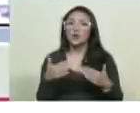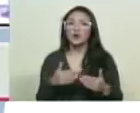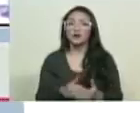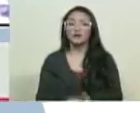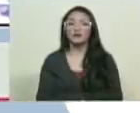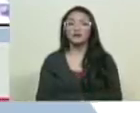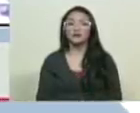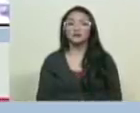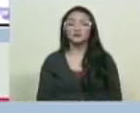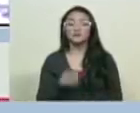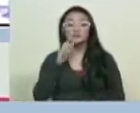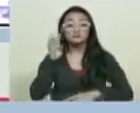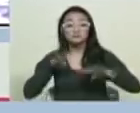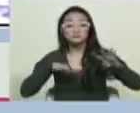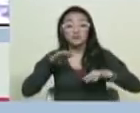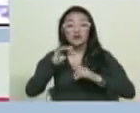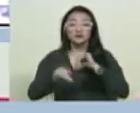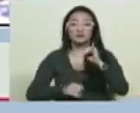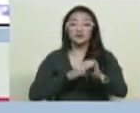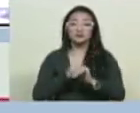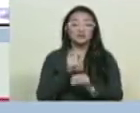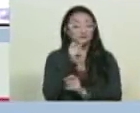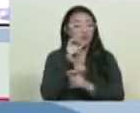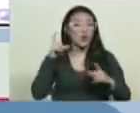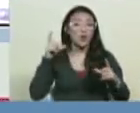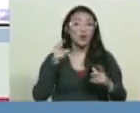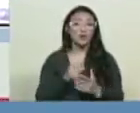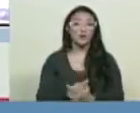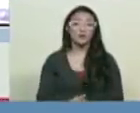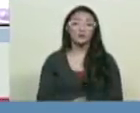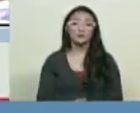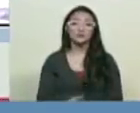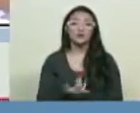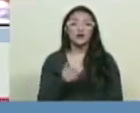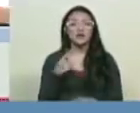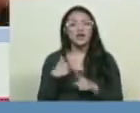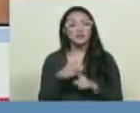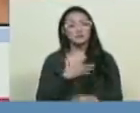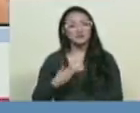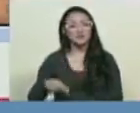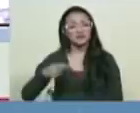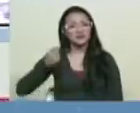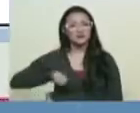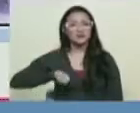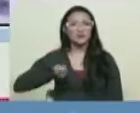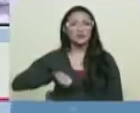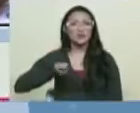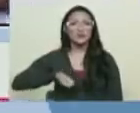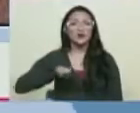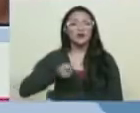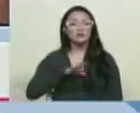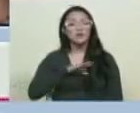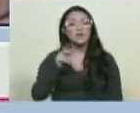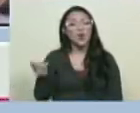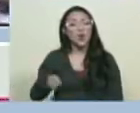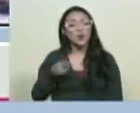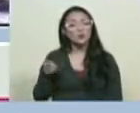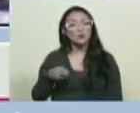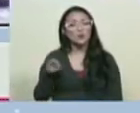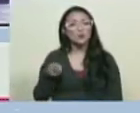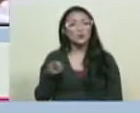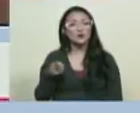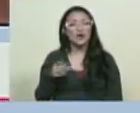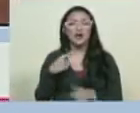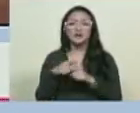acompañamiento internacional que ha venido, sorprendidos. Aquí está, por ejemplo, un expresidente del Tribunal Supremo Electoral de Honduras, un